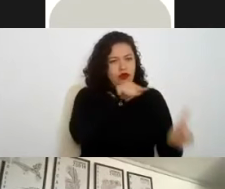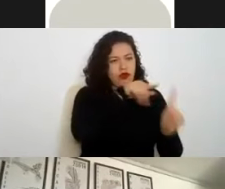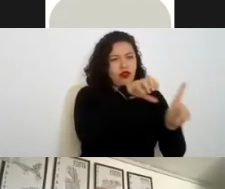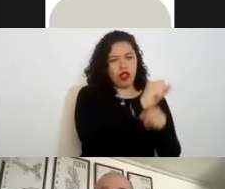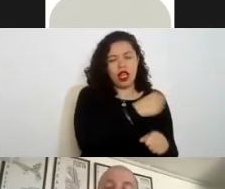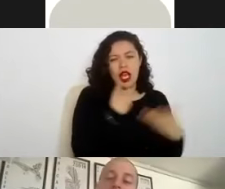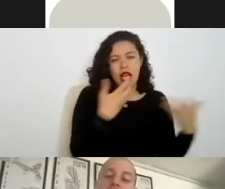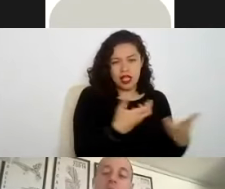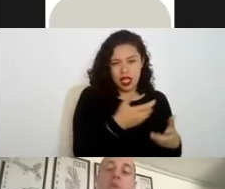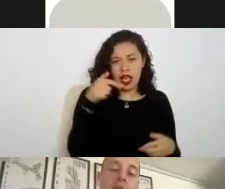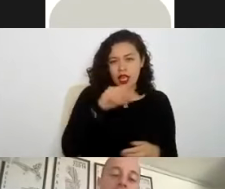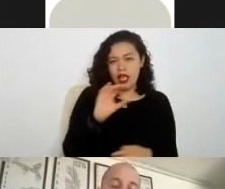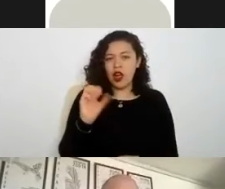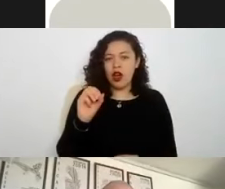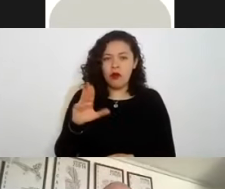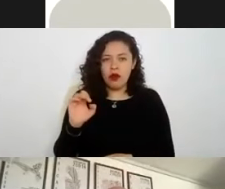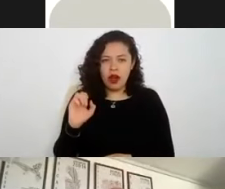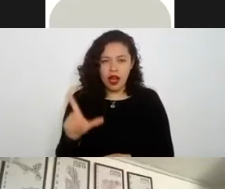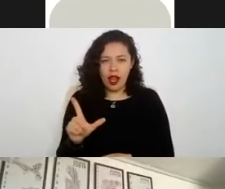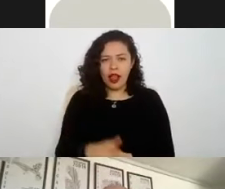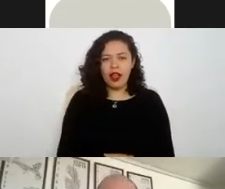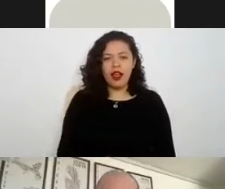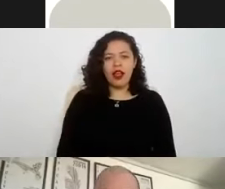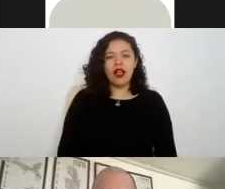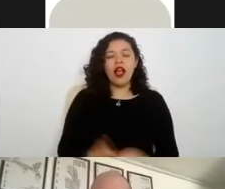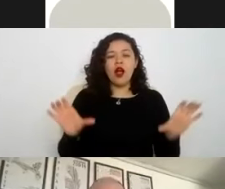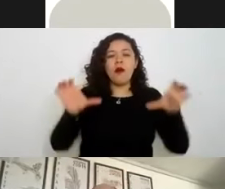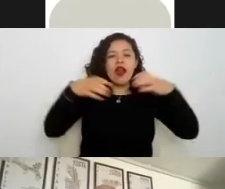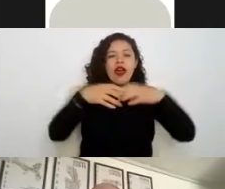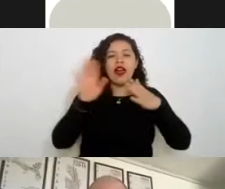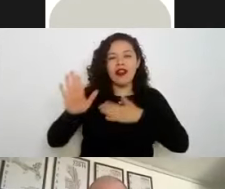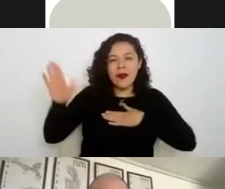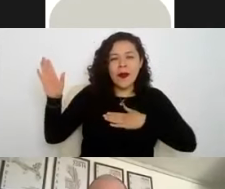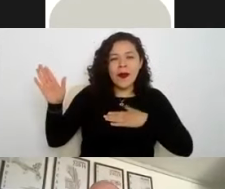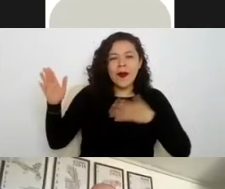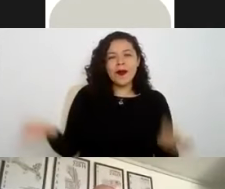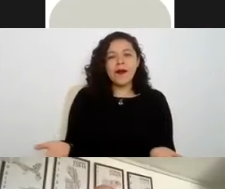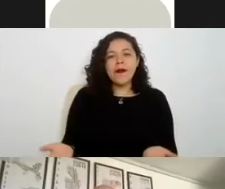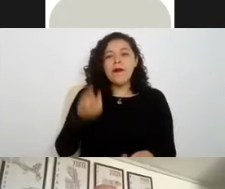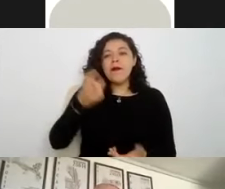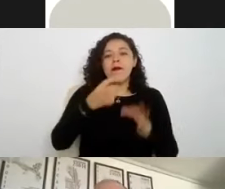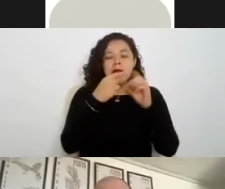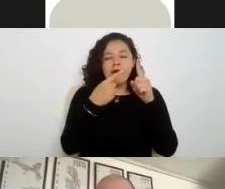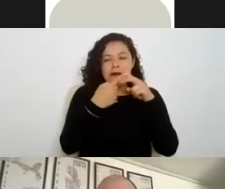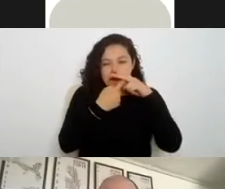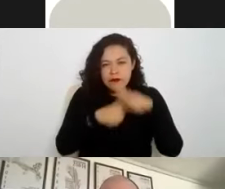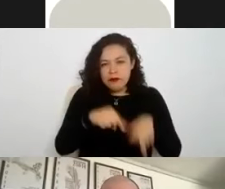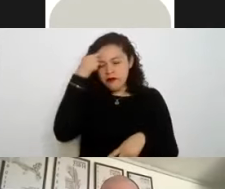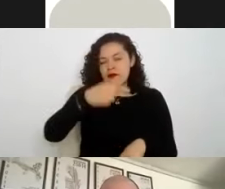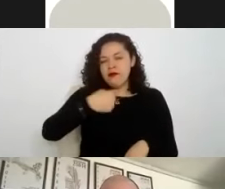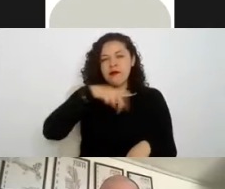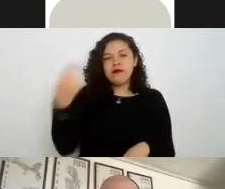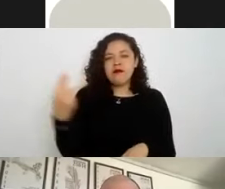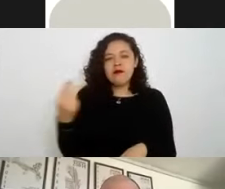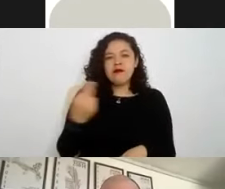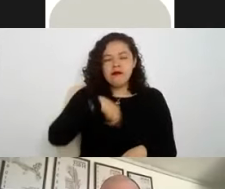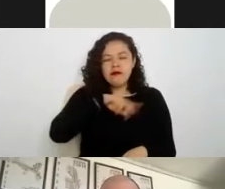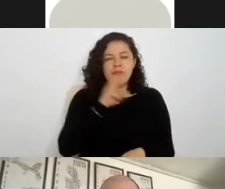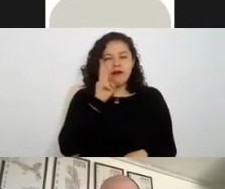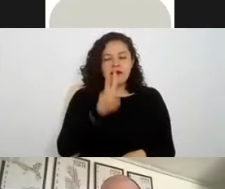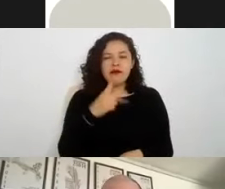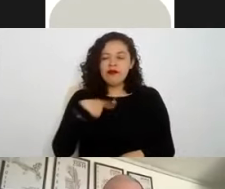Comunal significa comunidad altruista y justamente surge de esa necesidad que yo veo. Les platicaba que yo trabajaba en